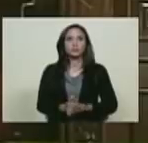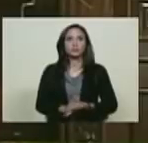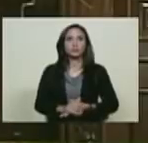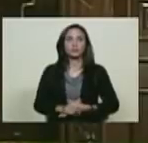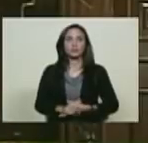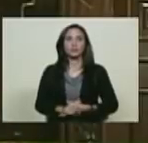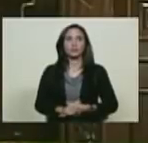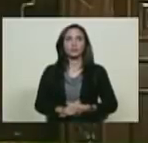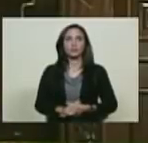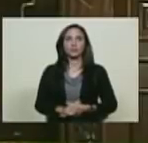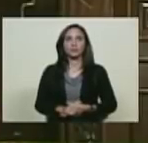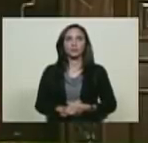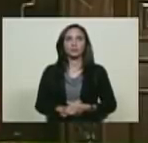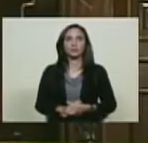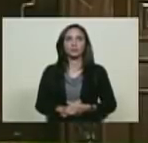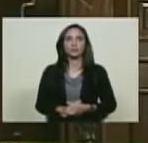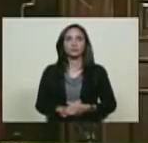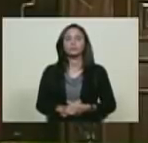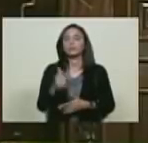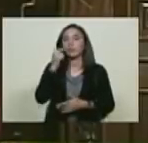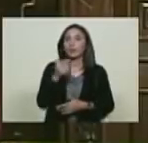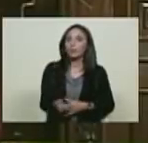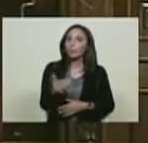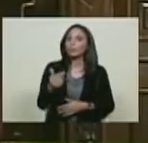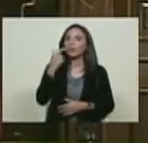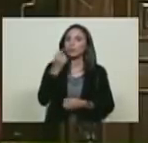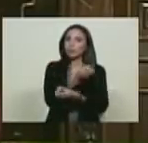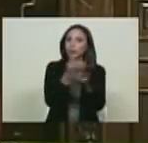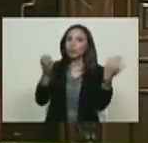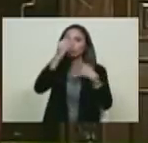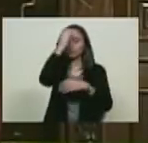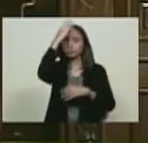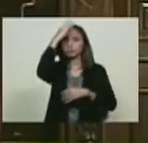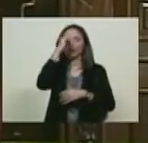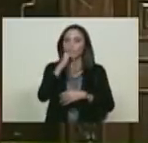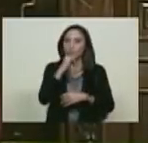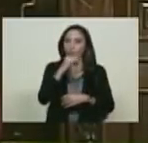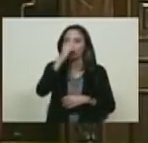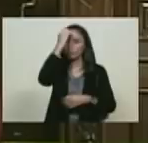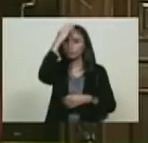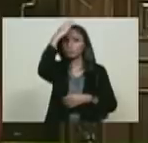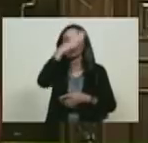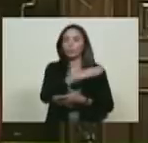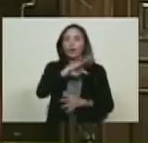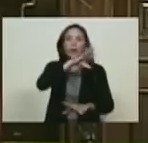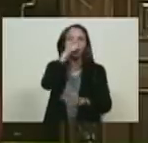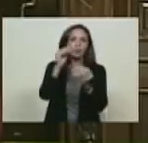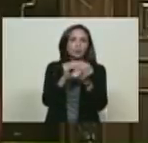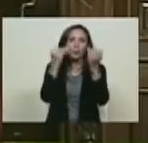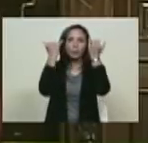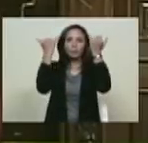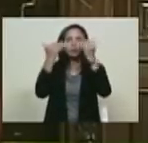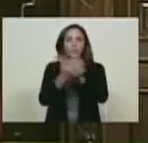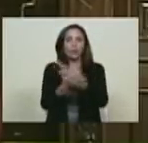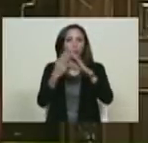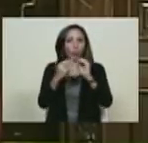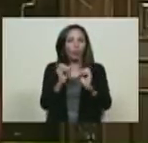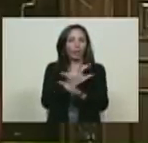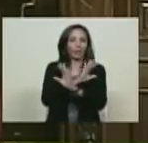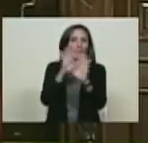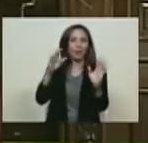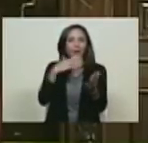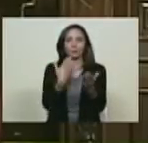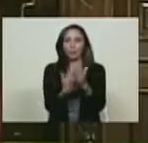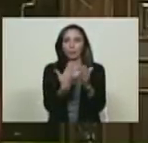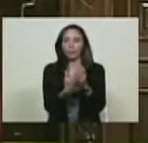Es muy importante para el conocimiento, la información, para las conclusiones que debemos sacar, saber